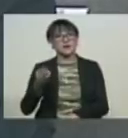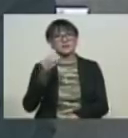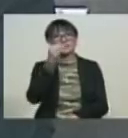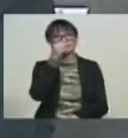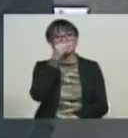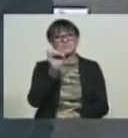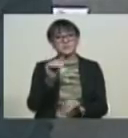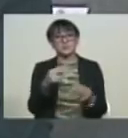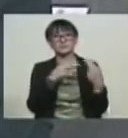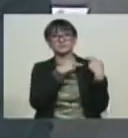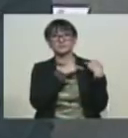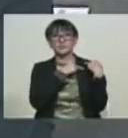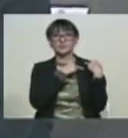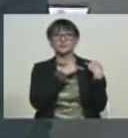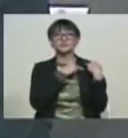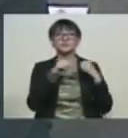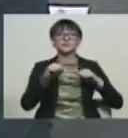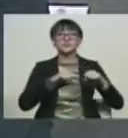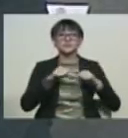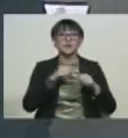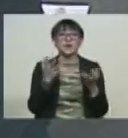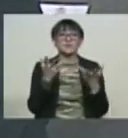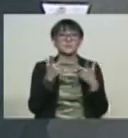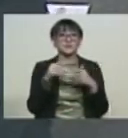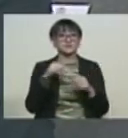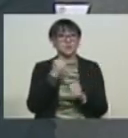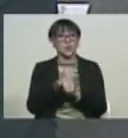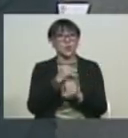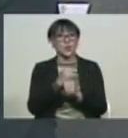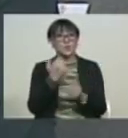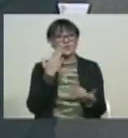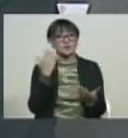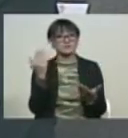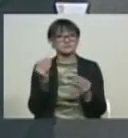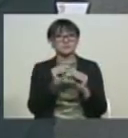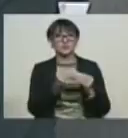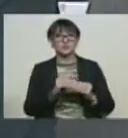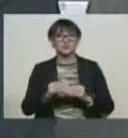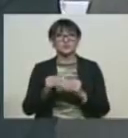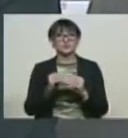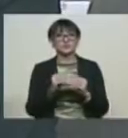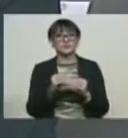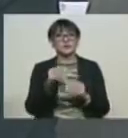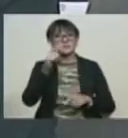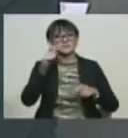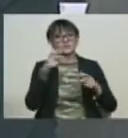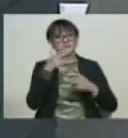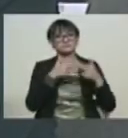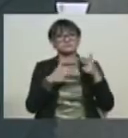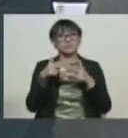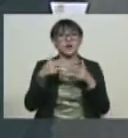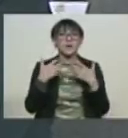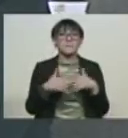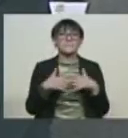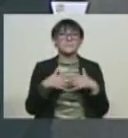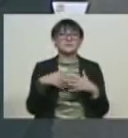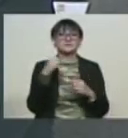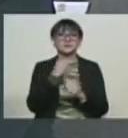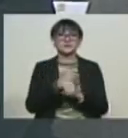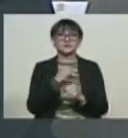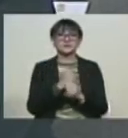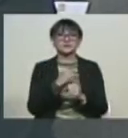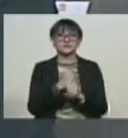el encargado de la ejecución y administración de esta obra, a los constructores, las empresas que